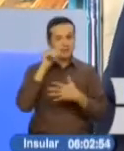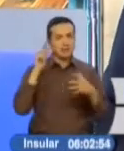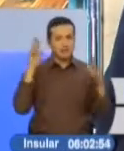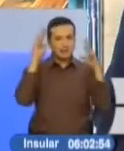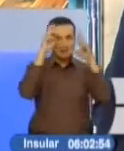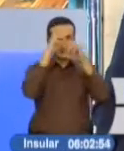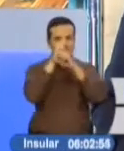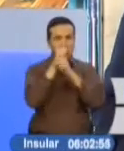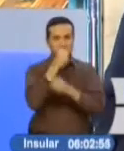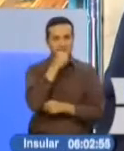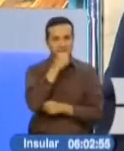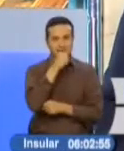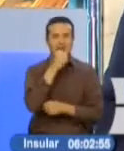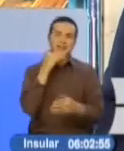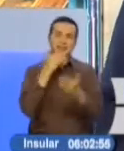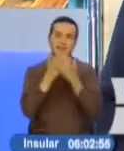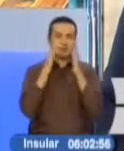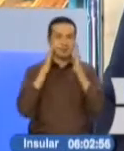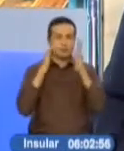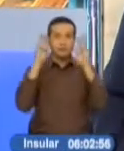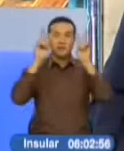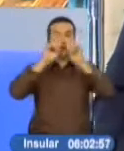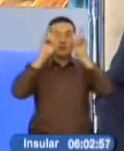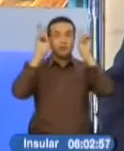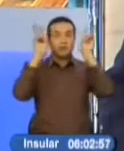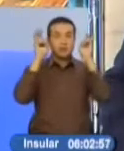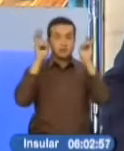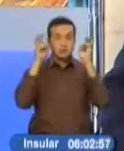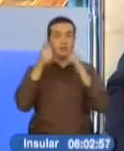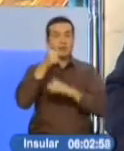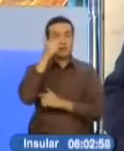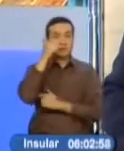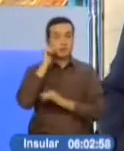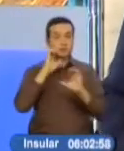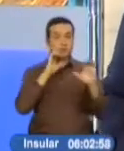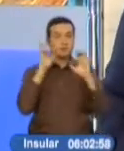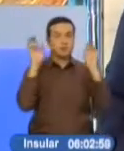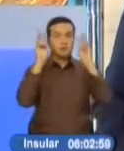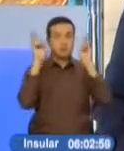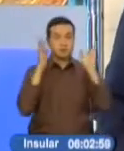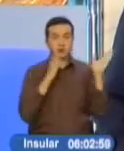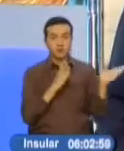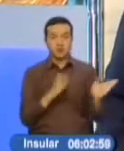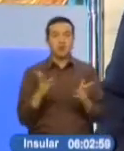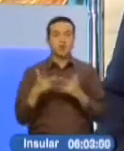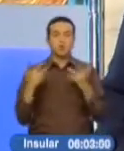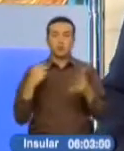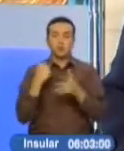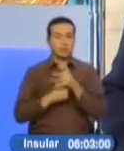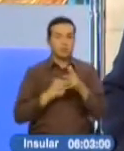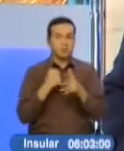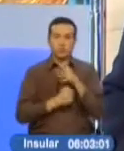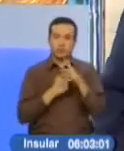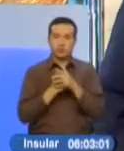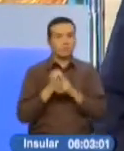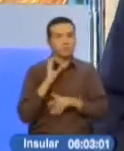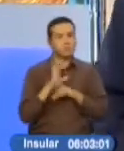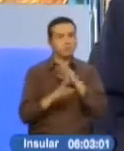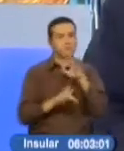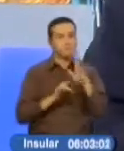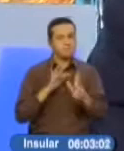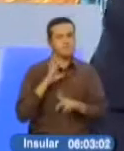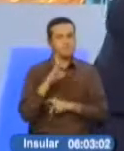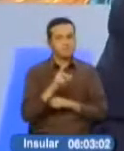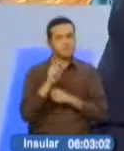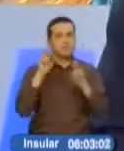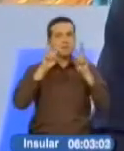a Pulso Político, el tema que tratábamos el día de ayer y que tenía que ver, y que tiene que ver con la lucha contra la corrupción y